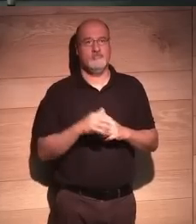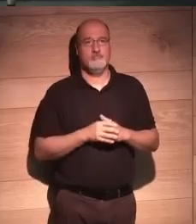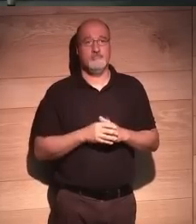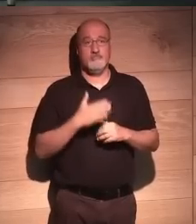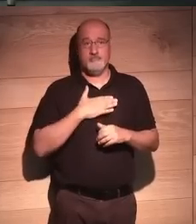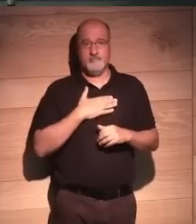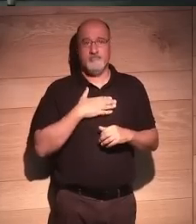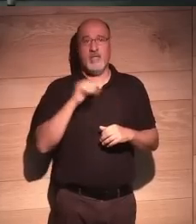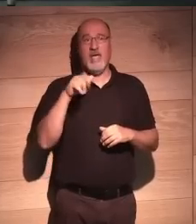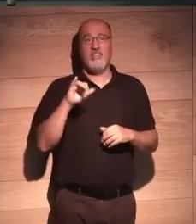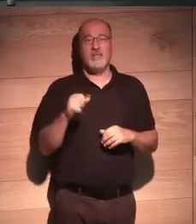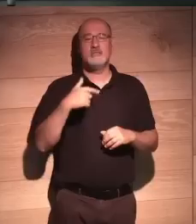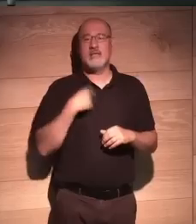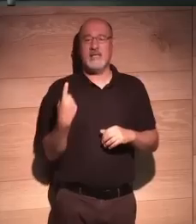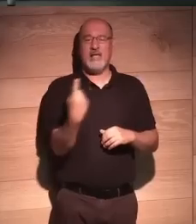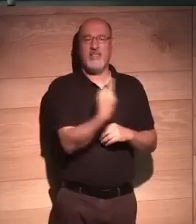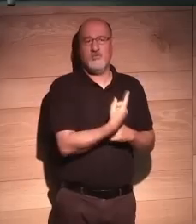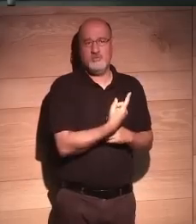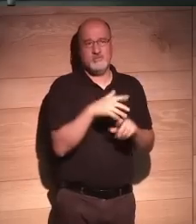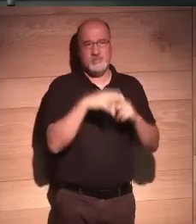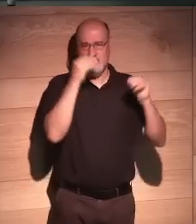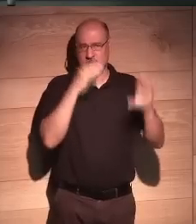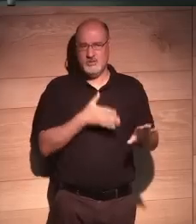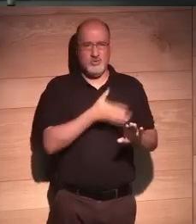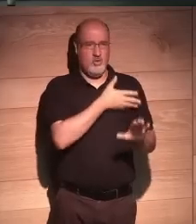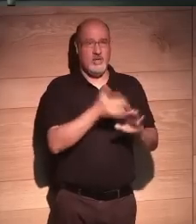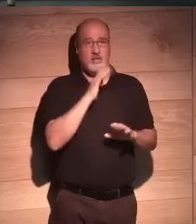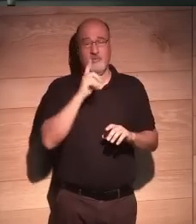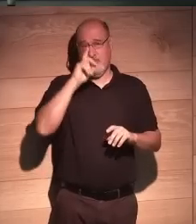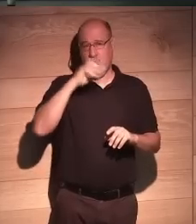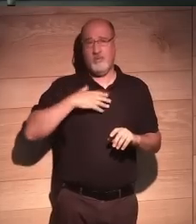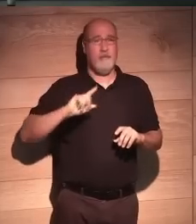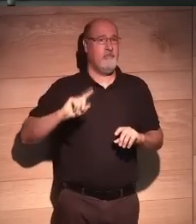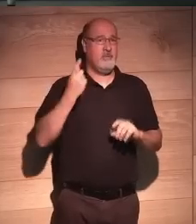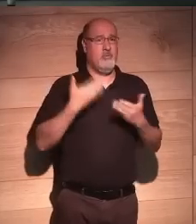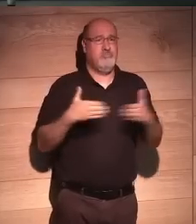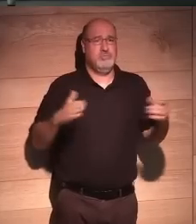Hombre, yo creo que cada uno tiene su propia historia. En el primer informativo que hice,